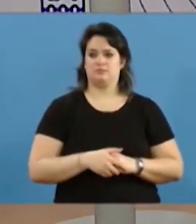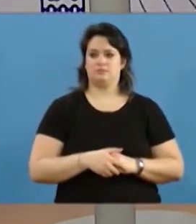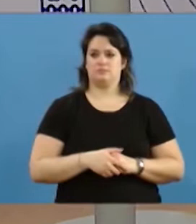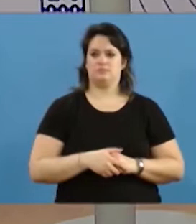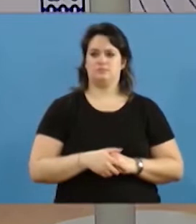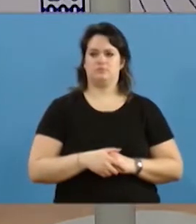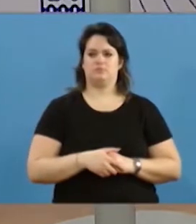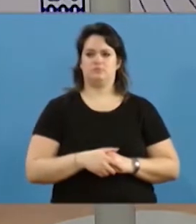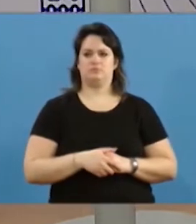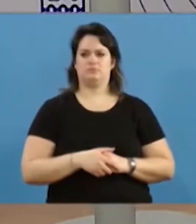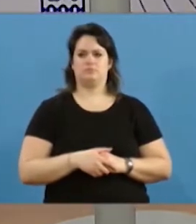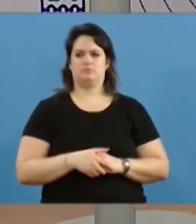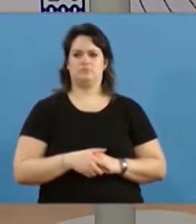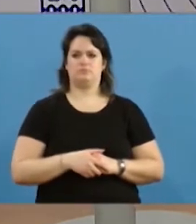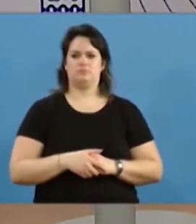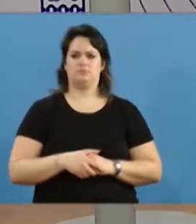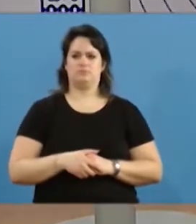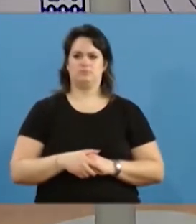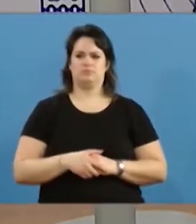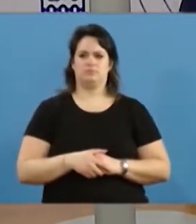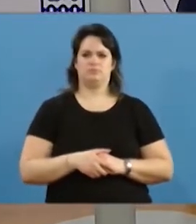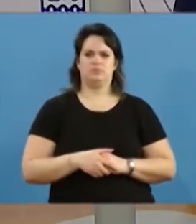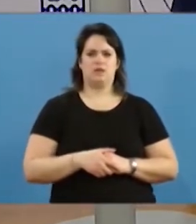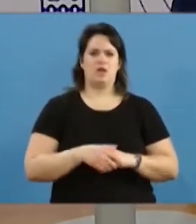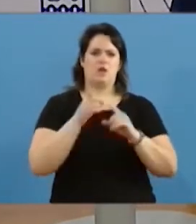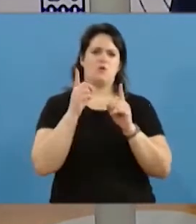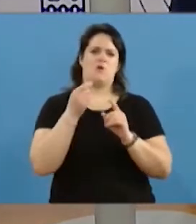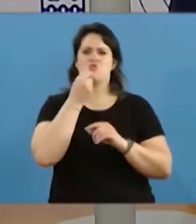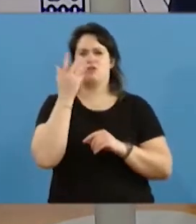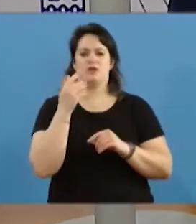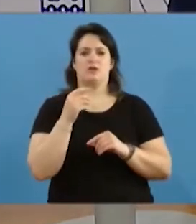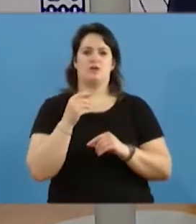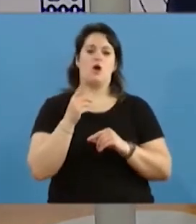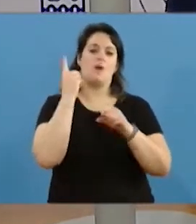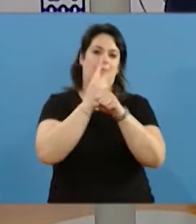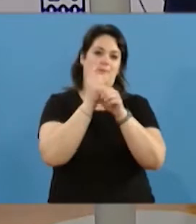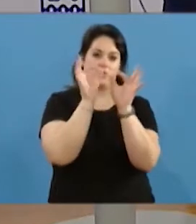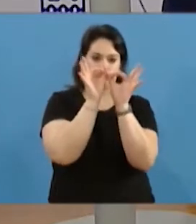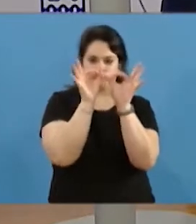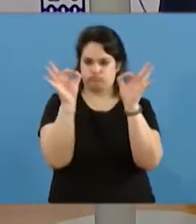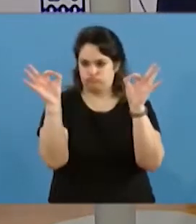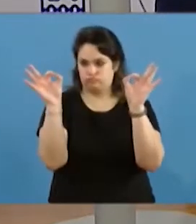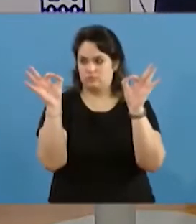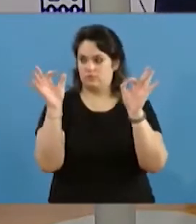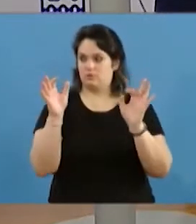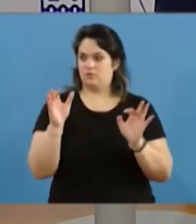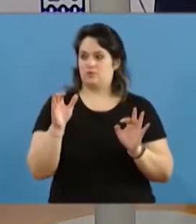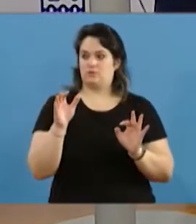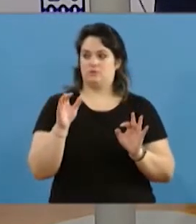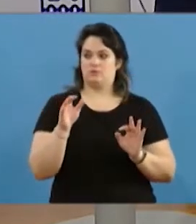me falta un pedacito de cinta. Ve. Puedo establecer... Mido primero, ¿sí?